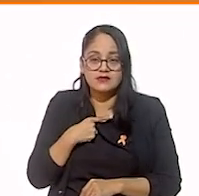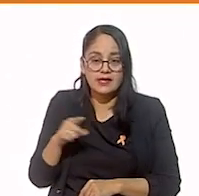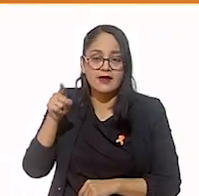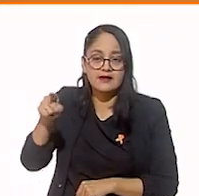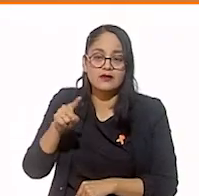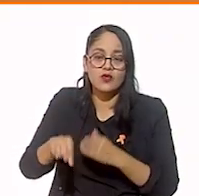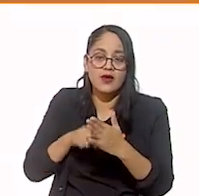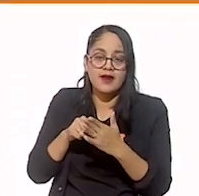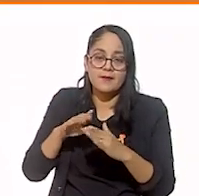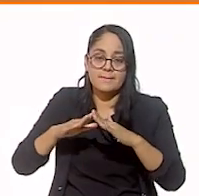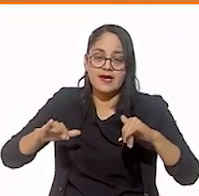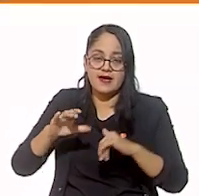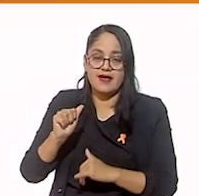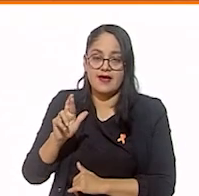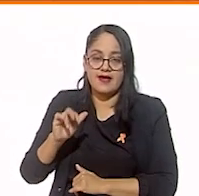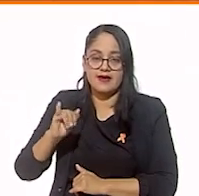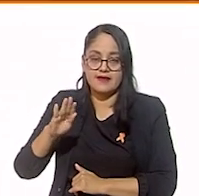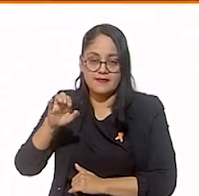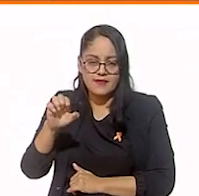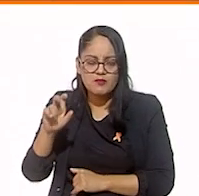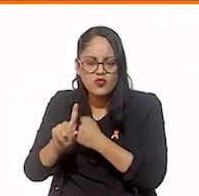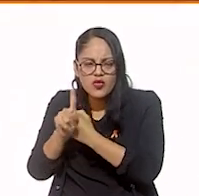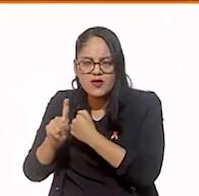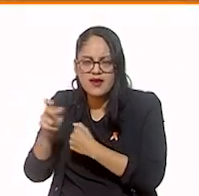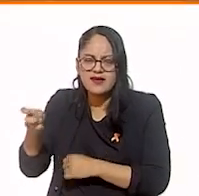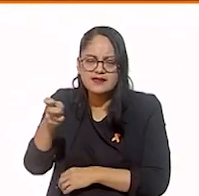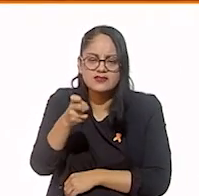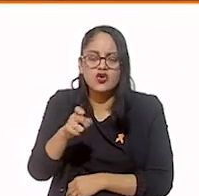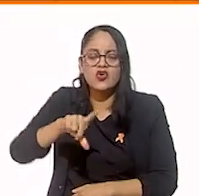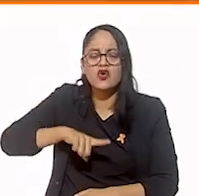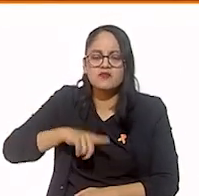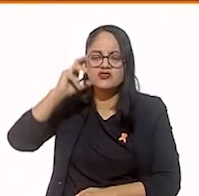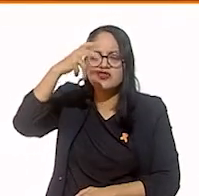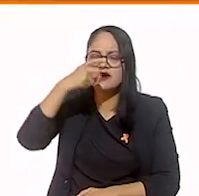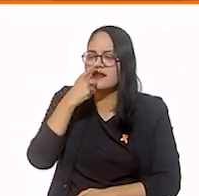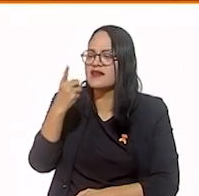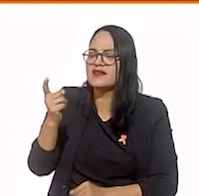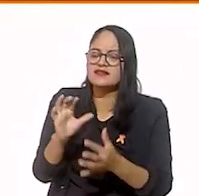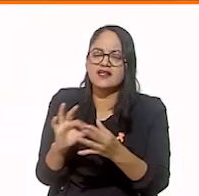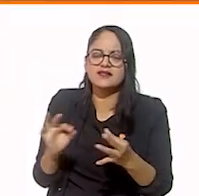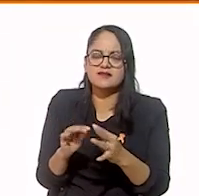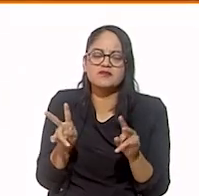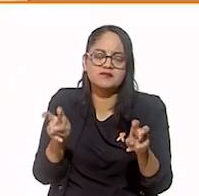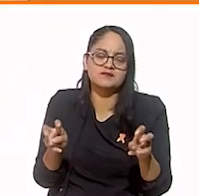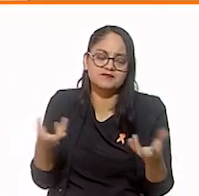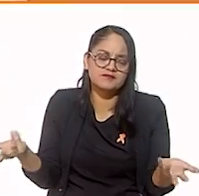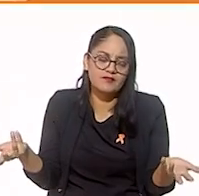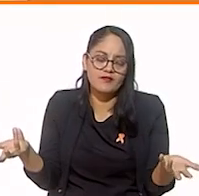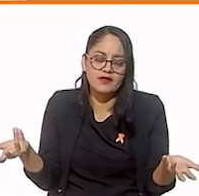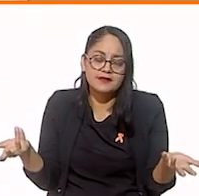el Caribe con estos ataques y la narrativa que maneja el gobierno de Donald Trump de hablar